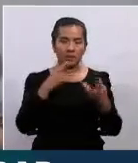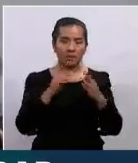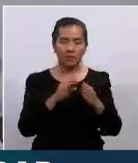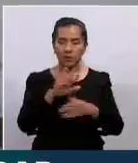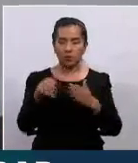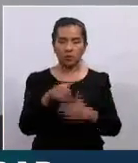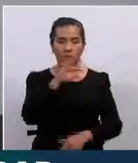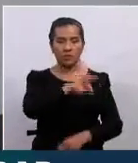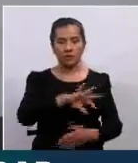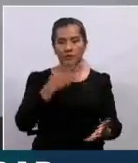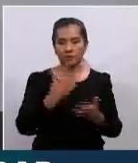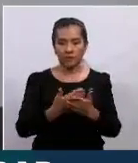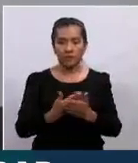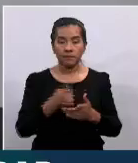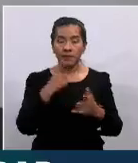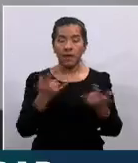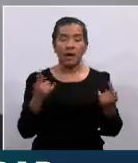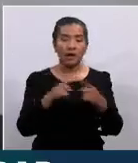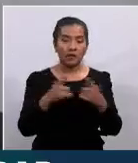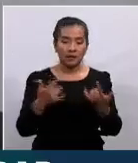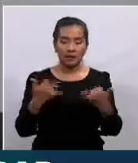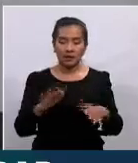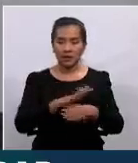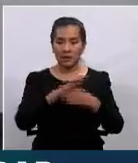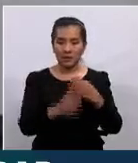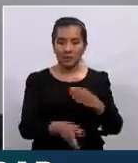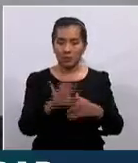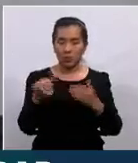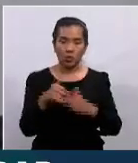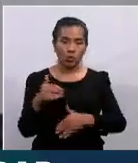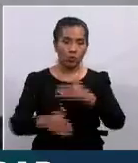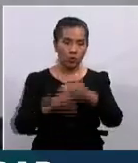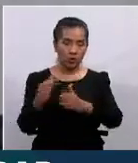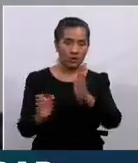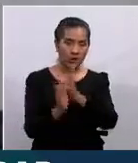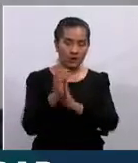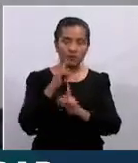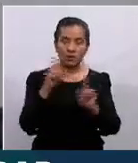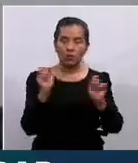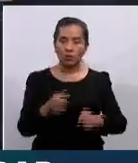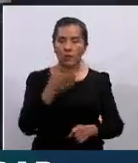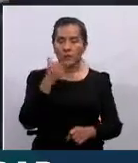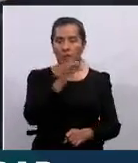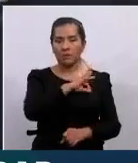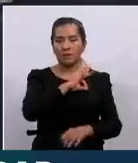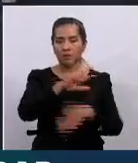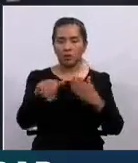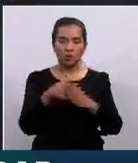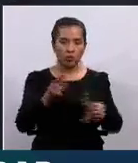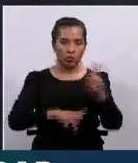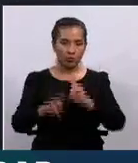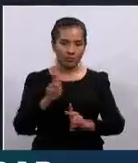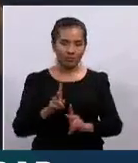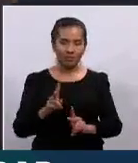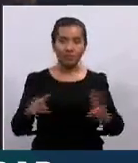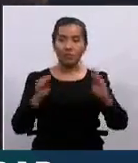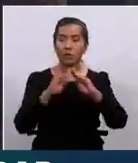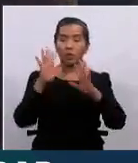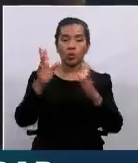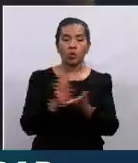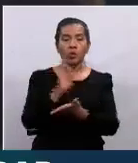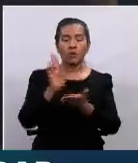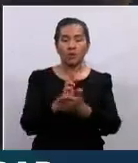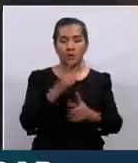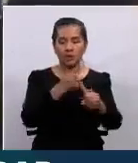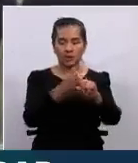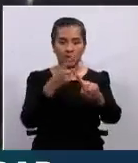importante es que al final de este proceso en cial podamos tener datos de calidad en beneficio de la población por su parte las universidades del siglo 20